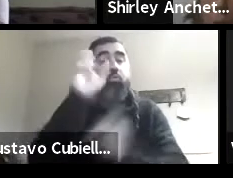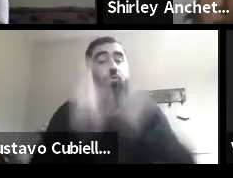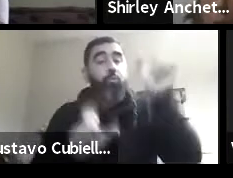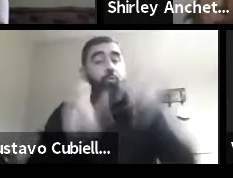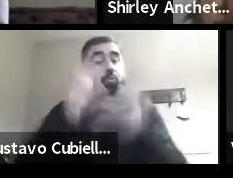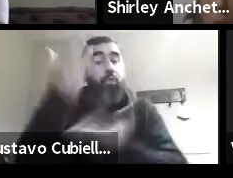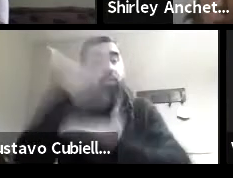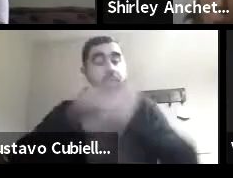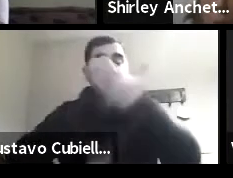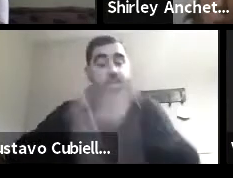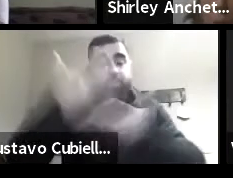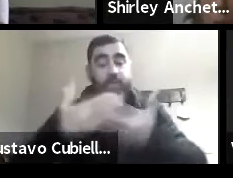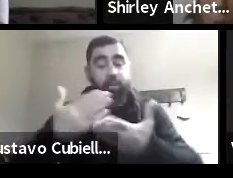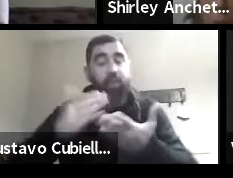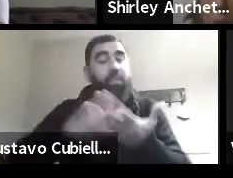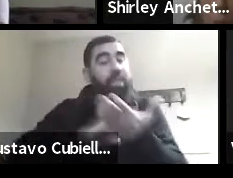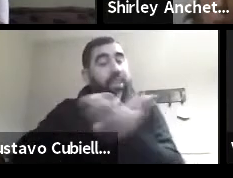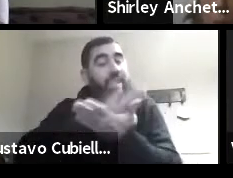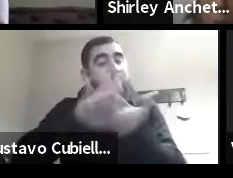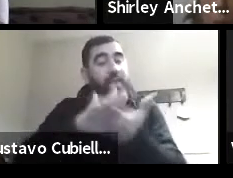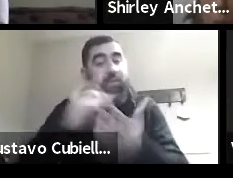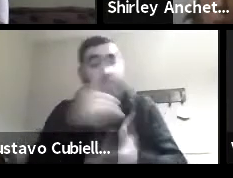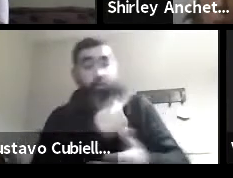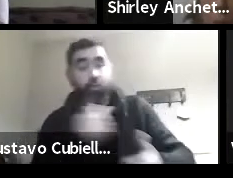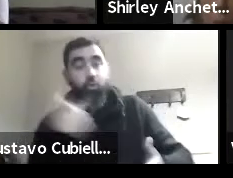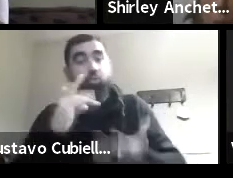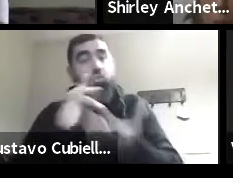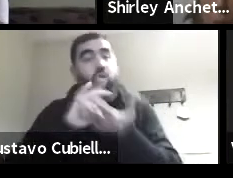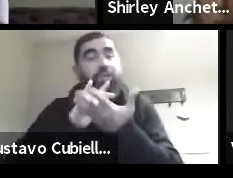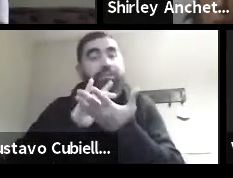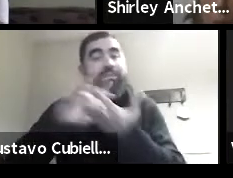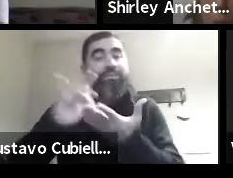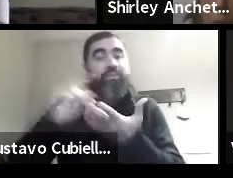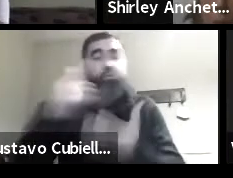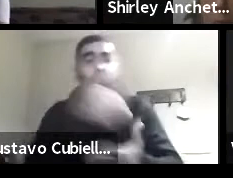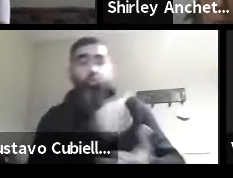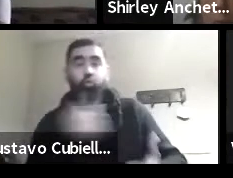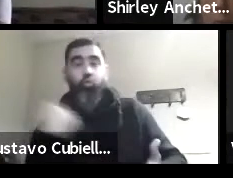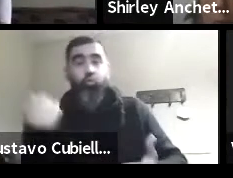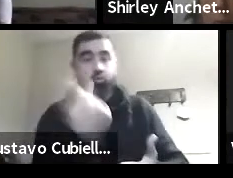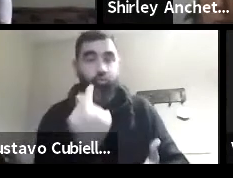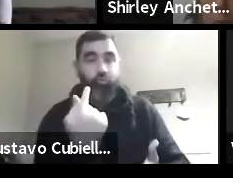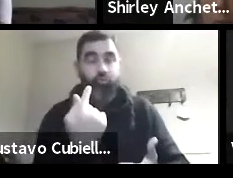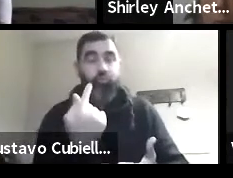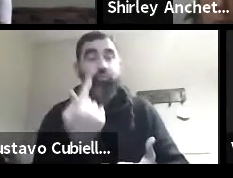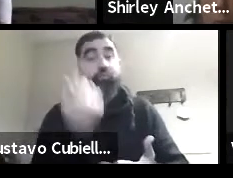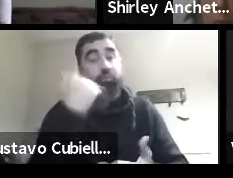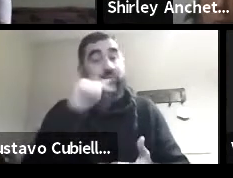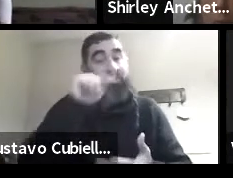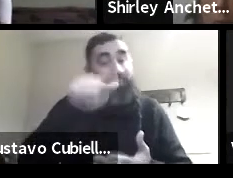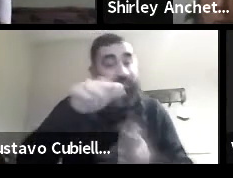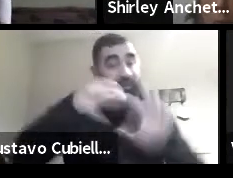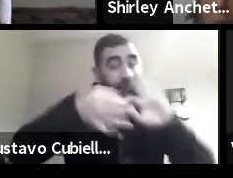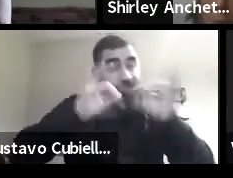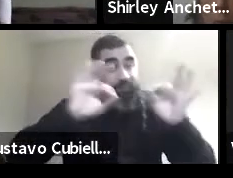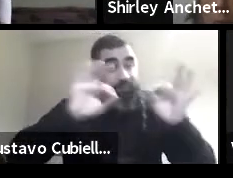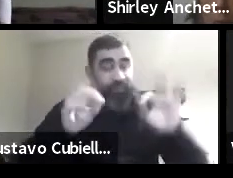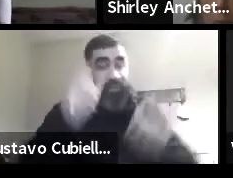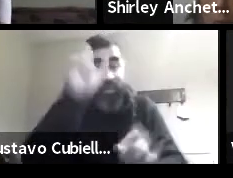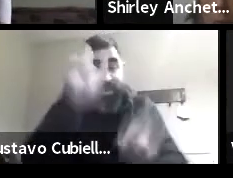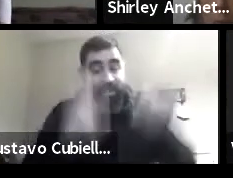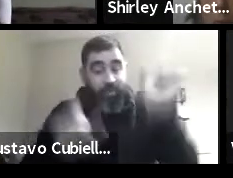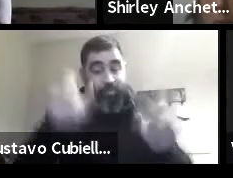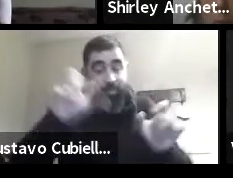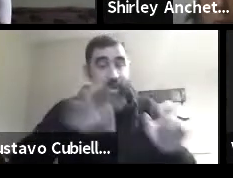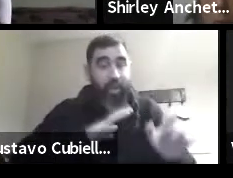¿no? Que es el nada de nosotros sin nosotros. En ese nada de nosotros sin nosotros, si la persona es la que tiene